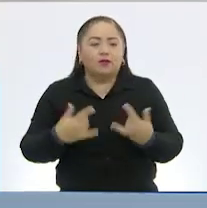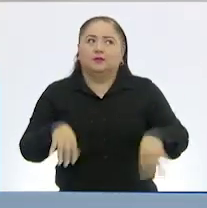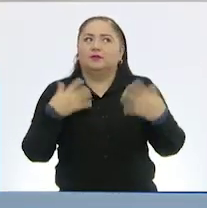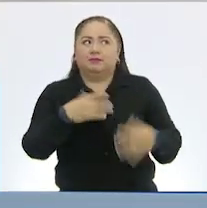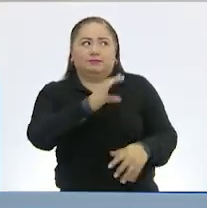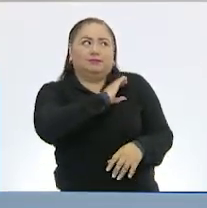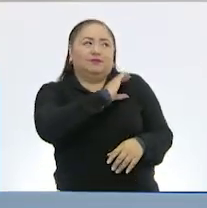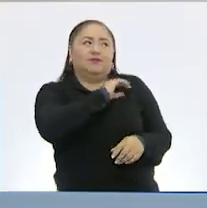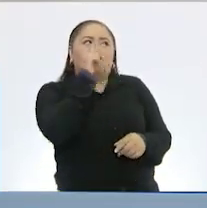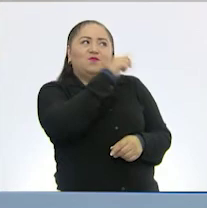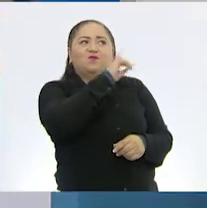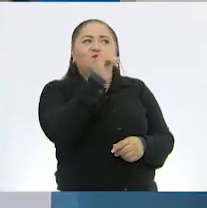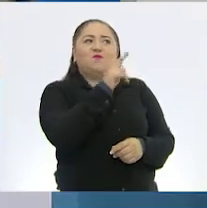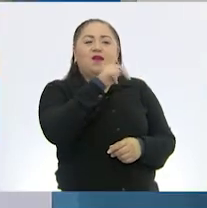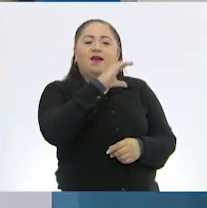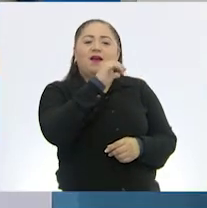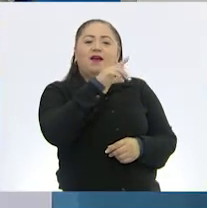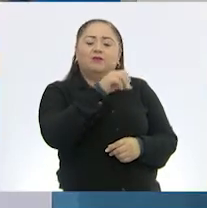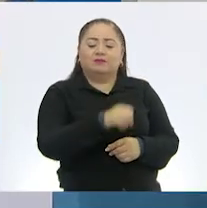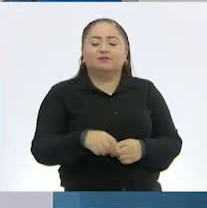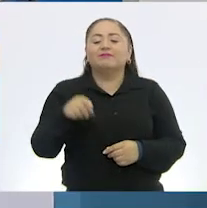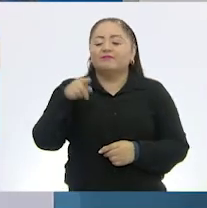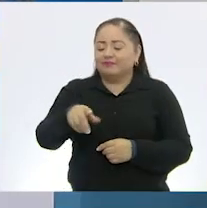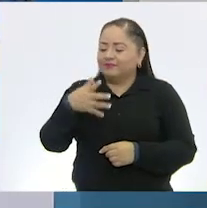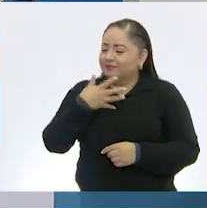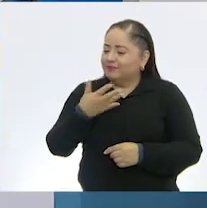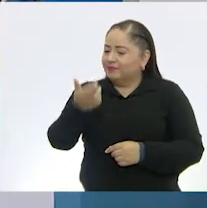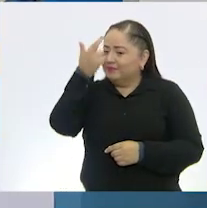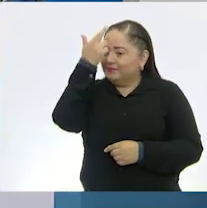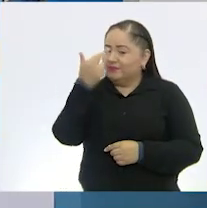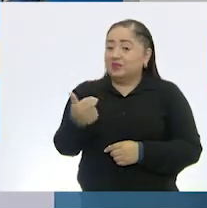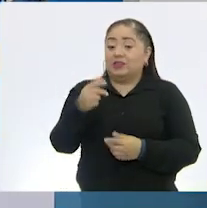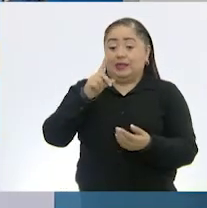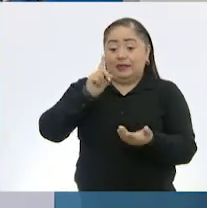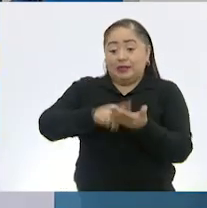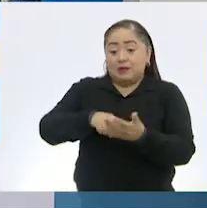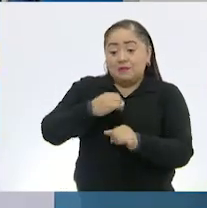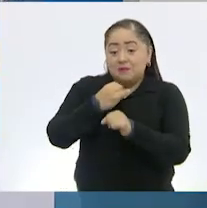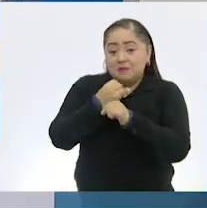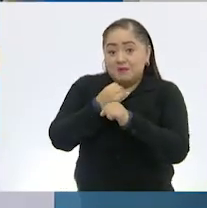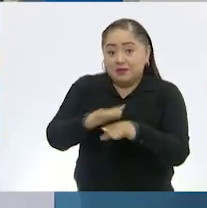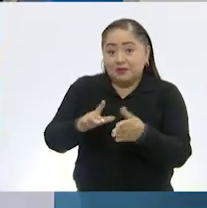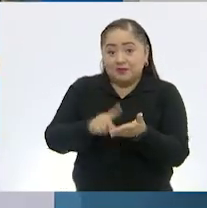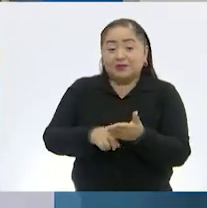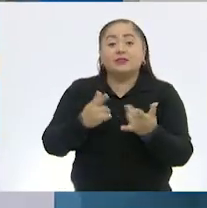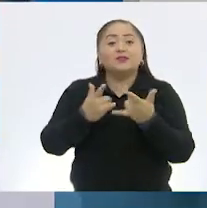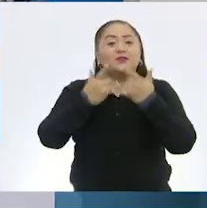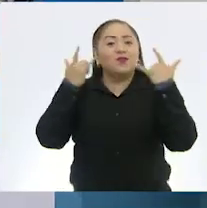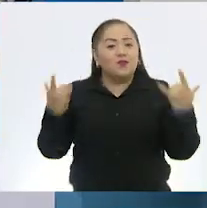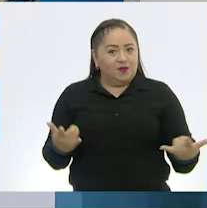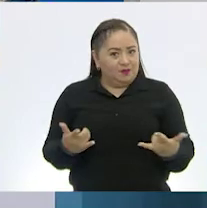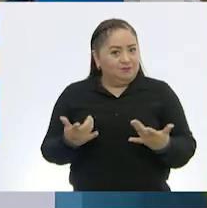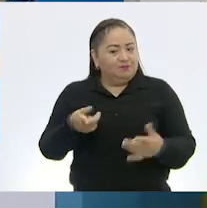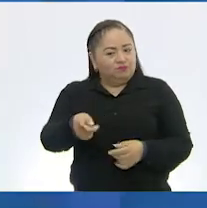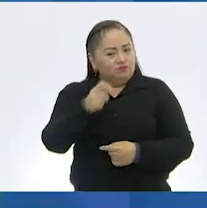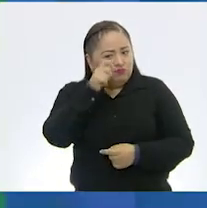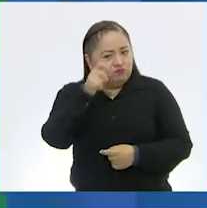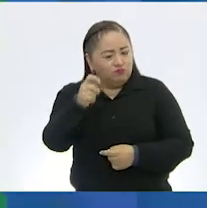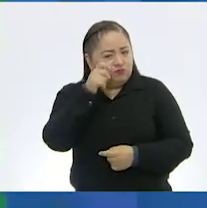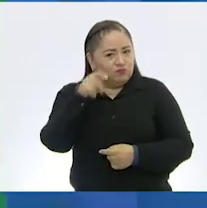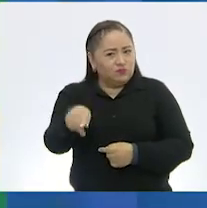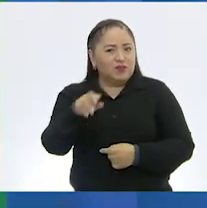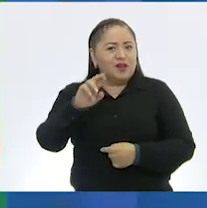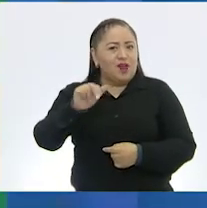Juan Carlos. Tienes toda la razón. Nuestra investigación histórica, mi querido inspector Raulito.